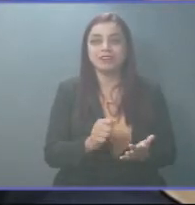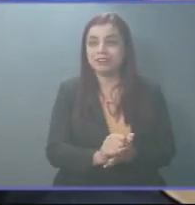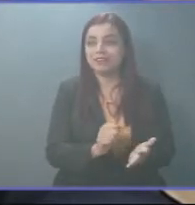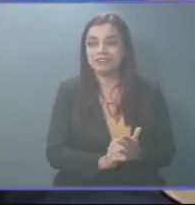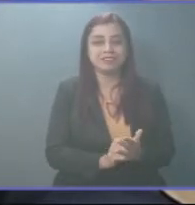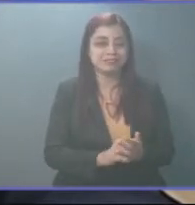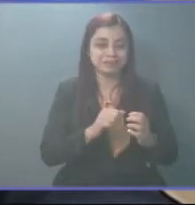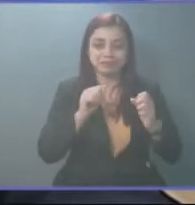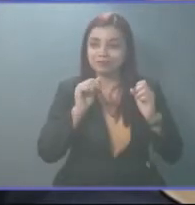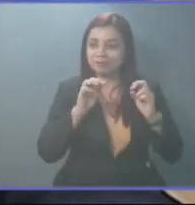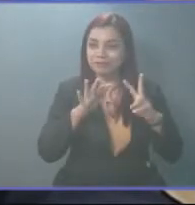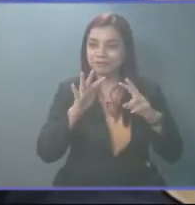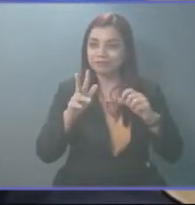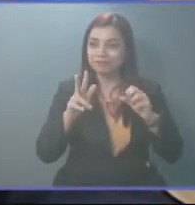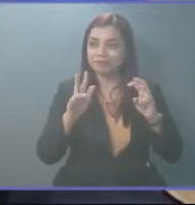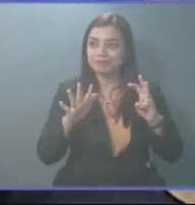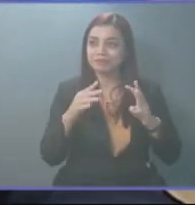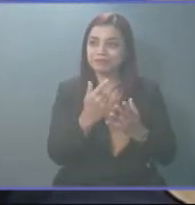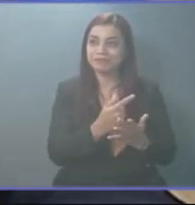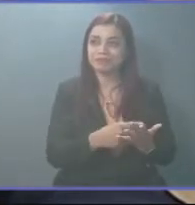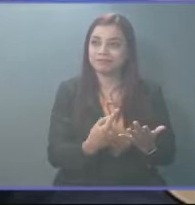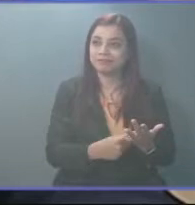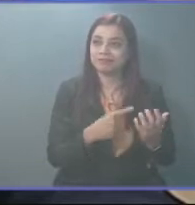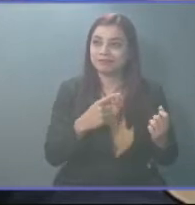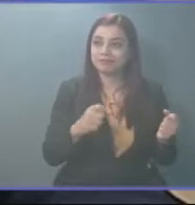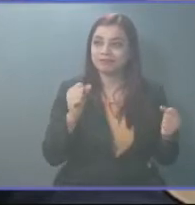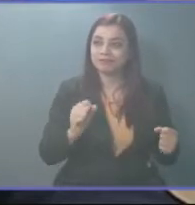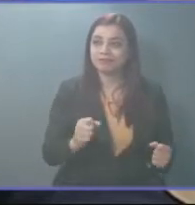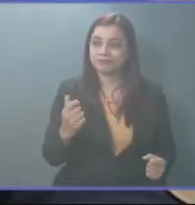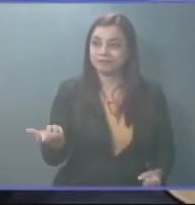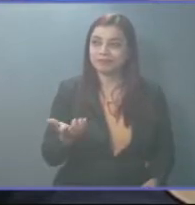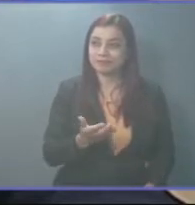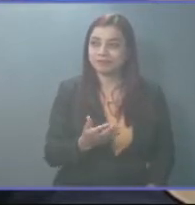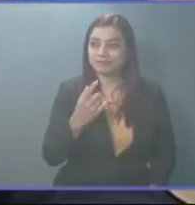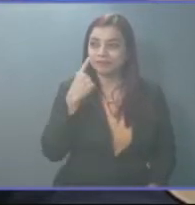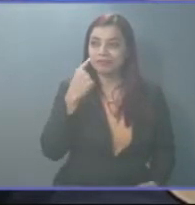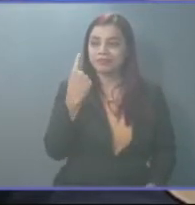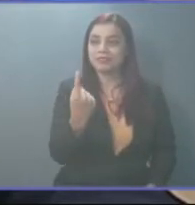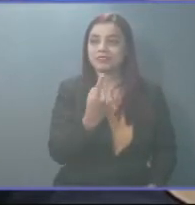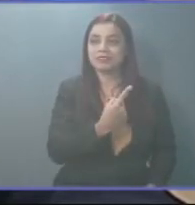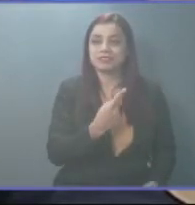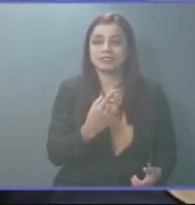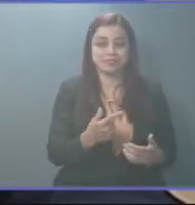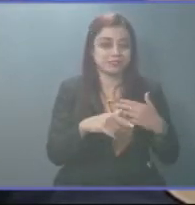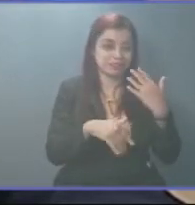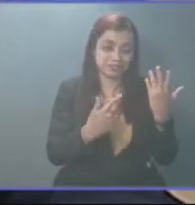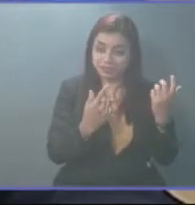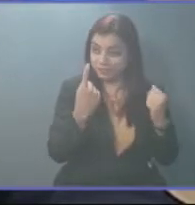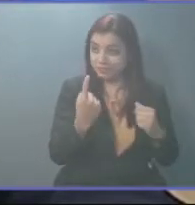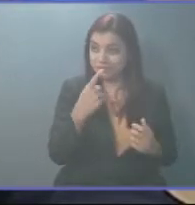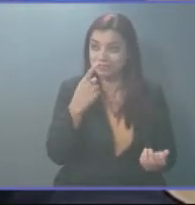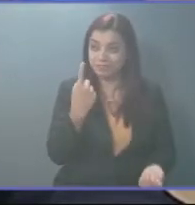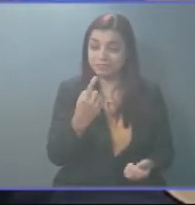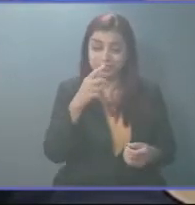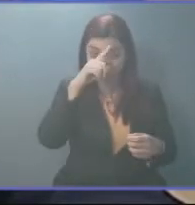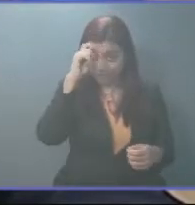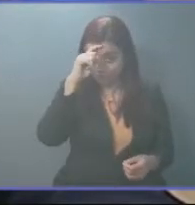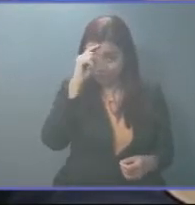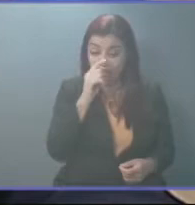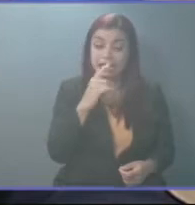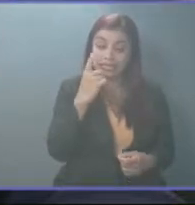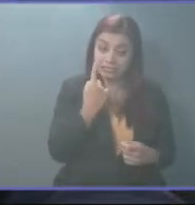Todo empleador privado tiene la obligación de contratar como mínimo a una persona con discapacidad por cada 20 trabajadores que tenga a su